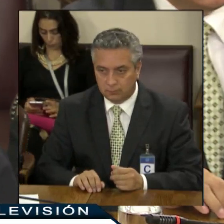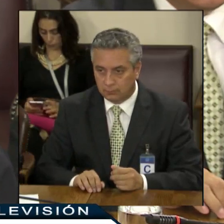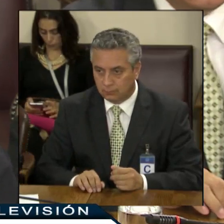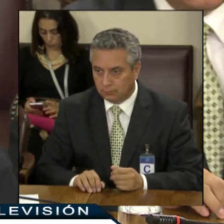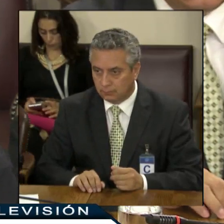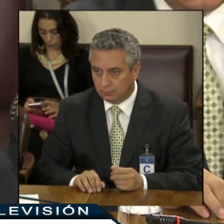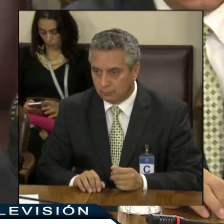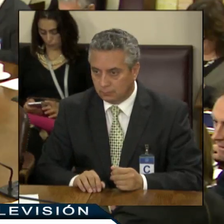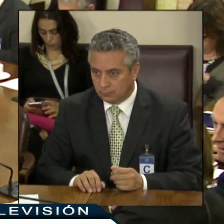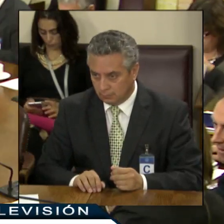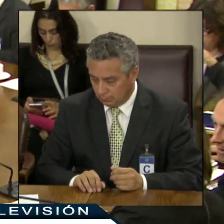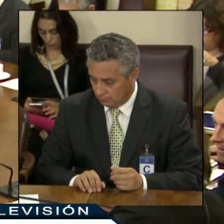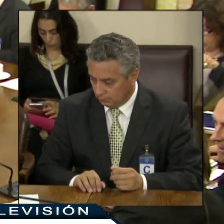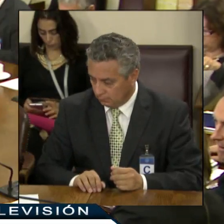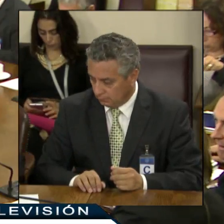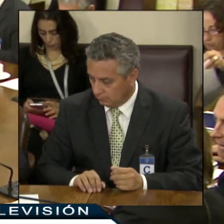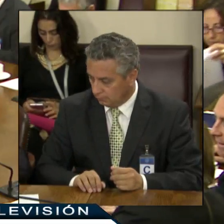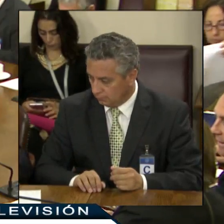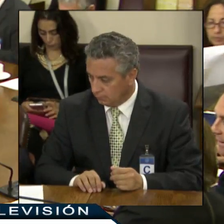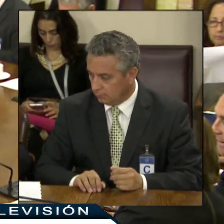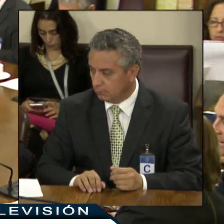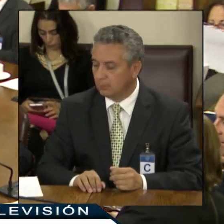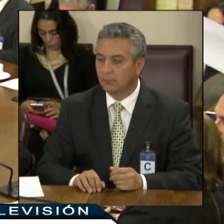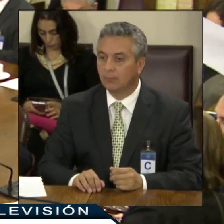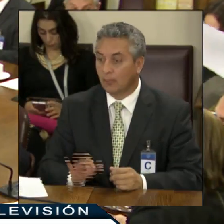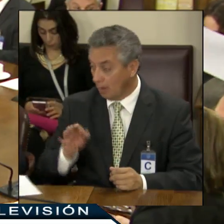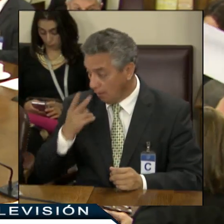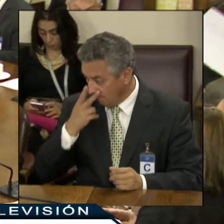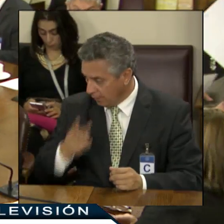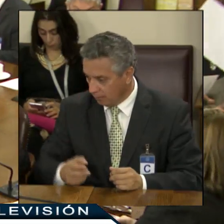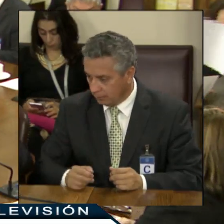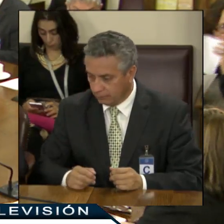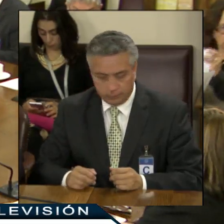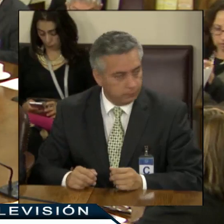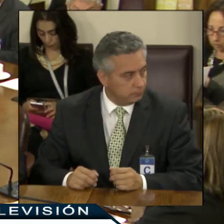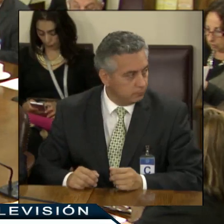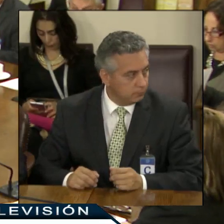citación muy bien veamos ent